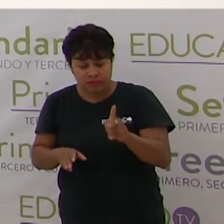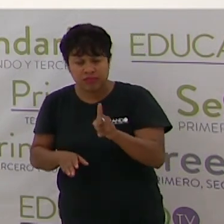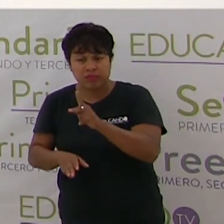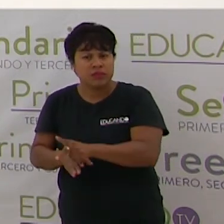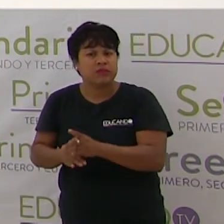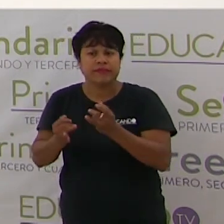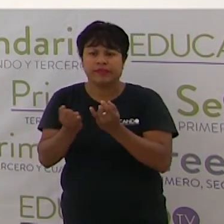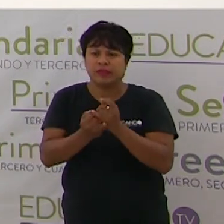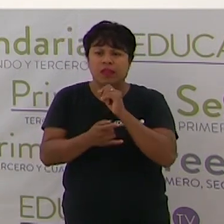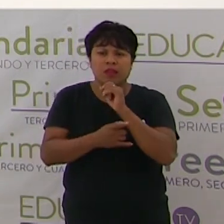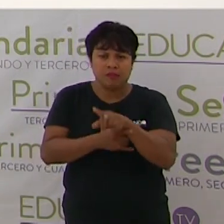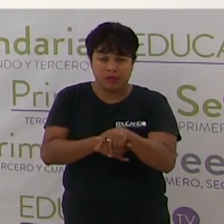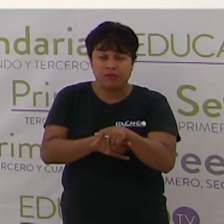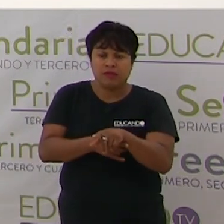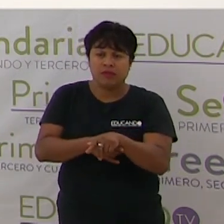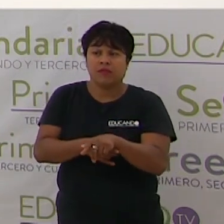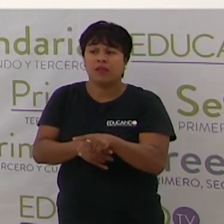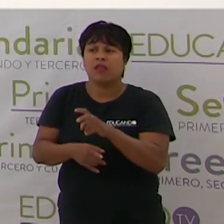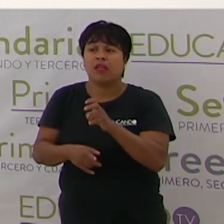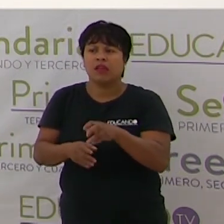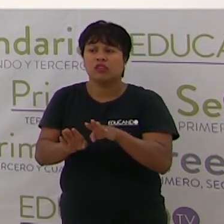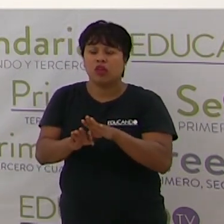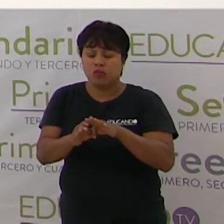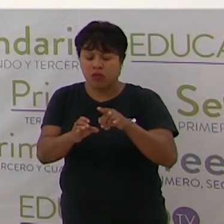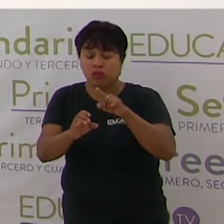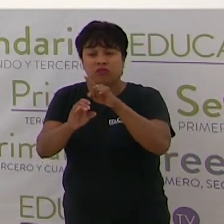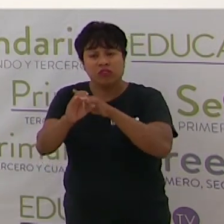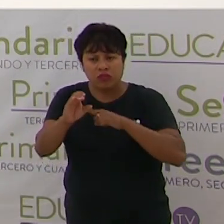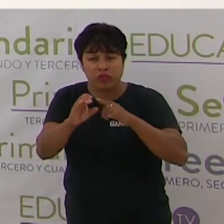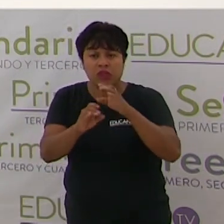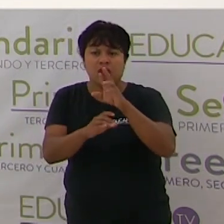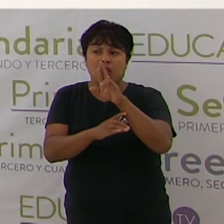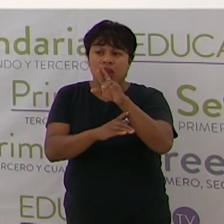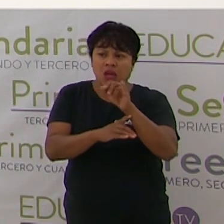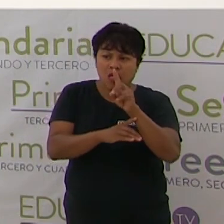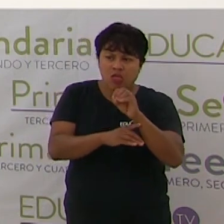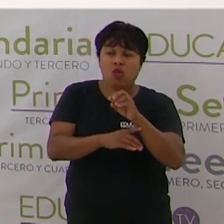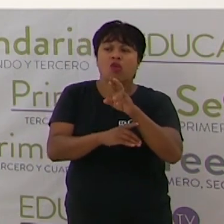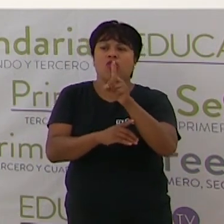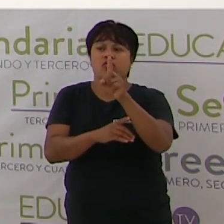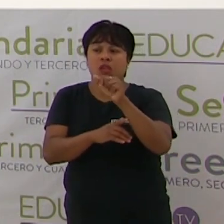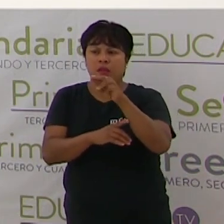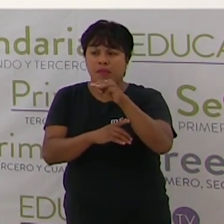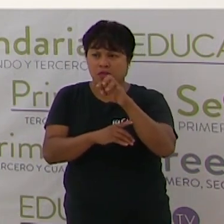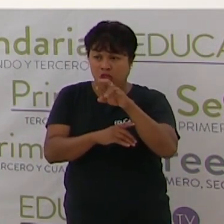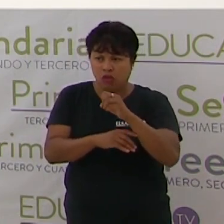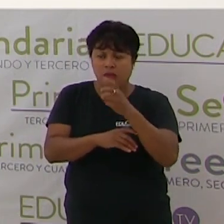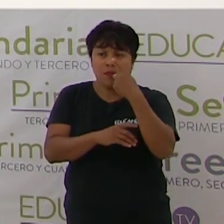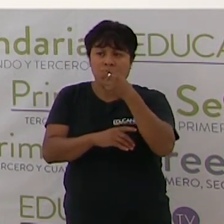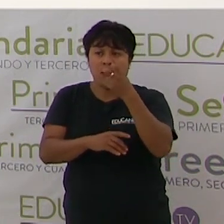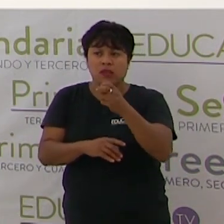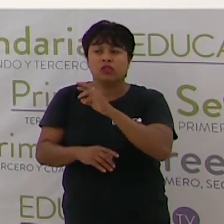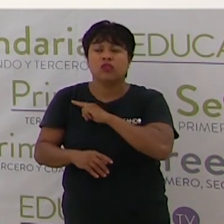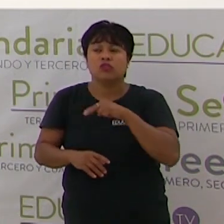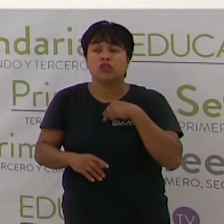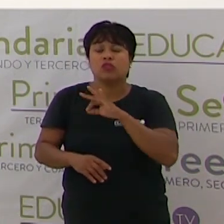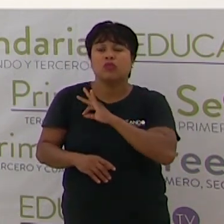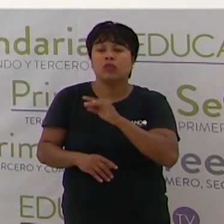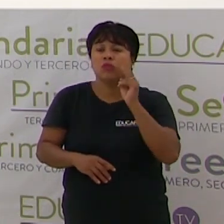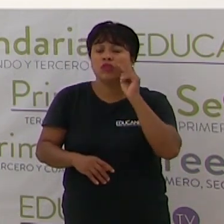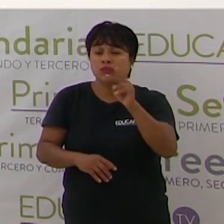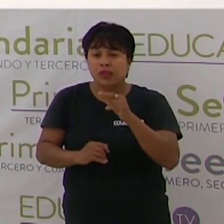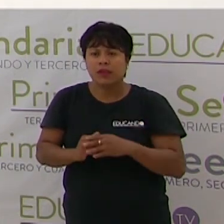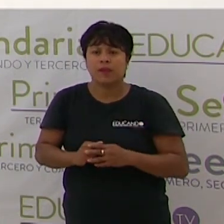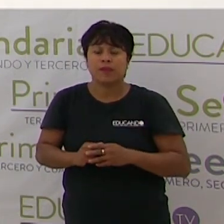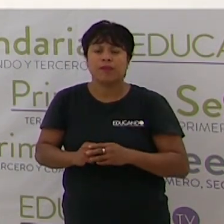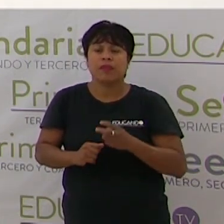esfera, en cuestión de circunferencia, en cuestión de diámetro y en cuestión de radio. Y para ello también pudimos ver, y con